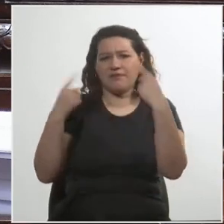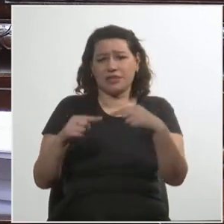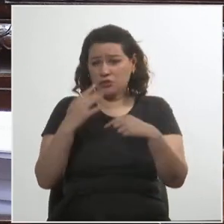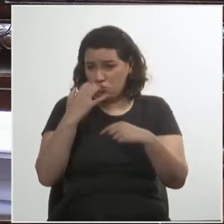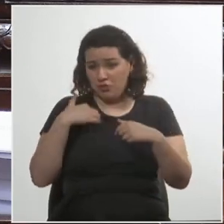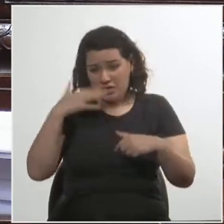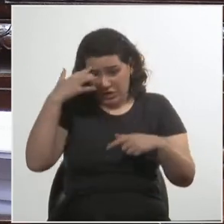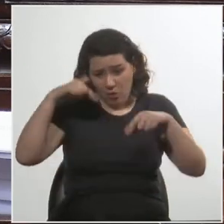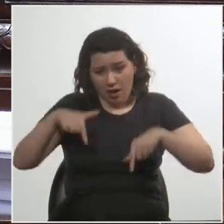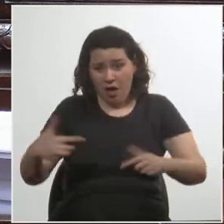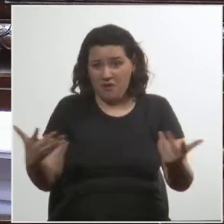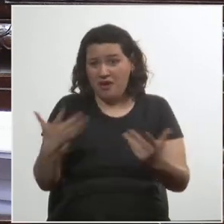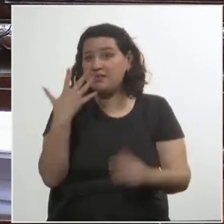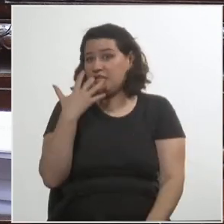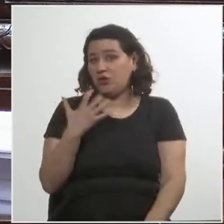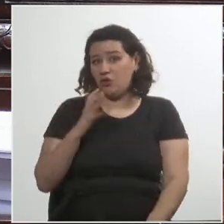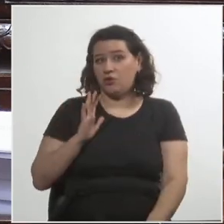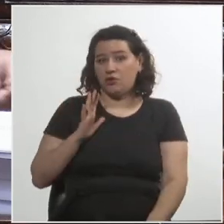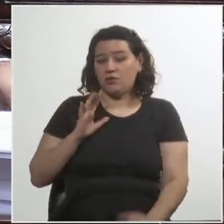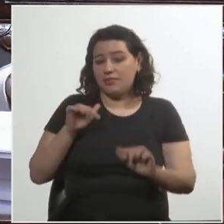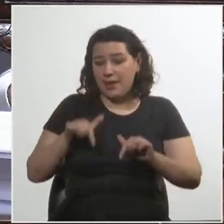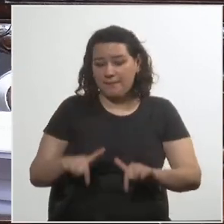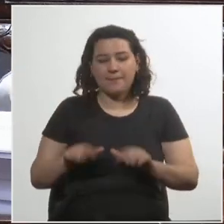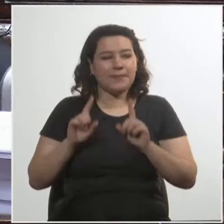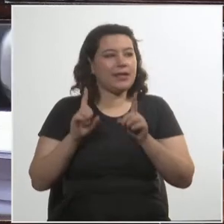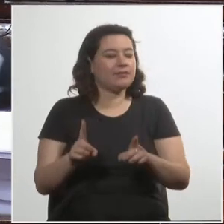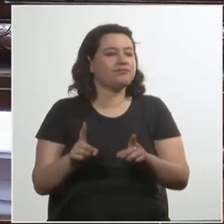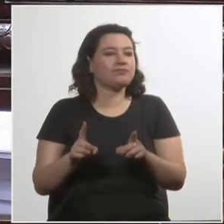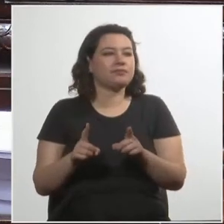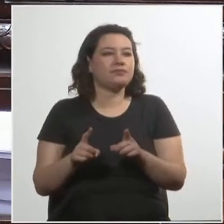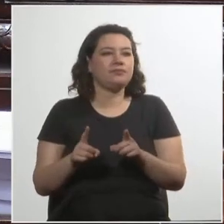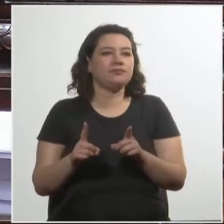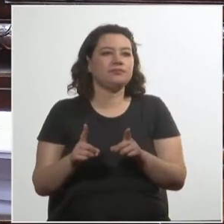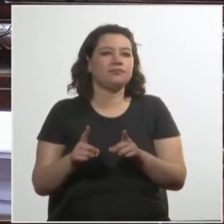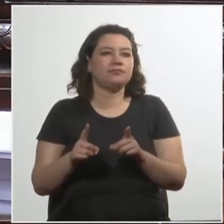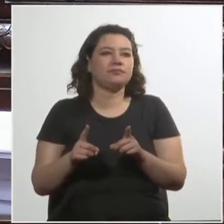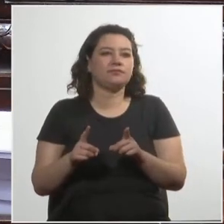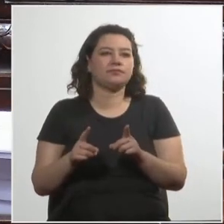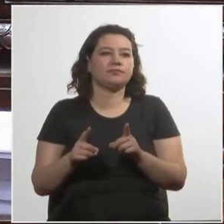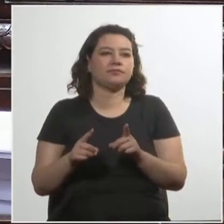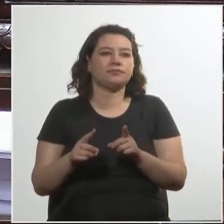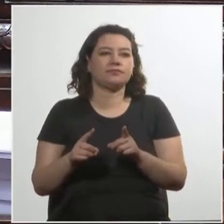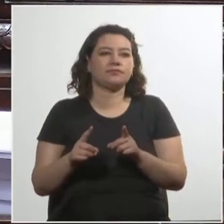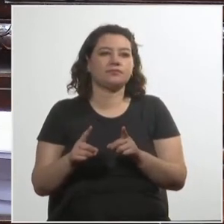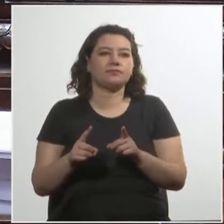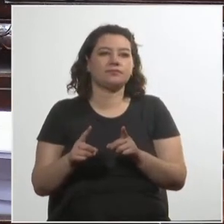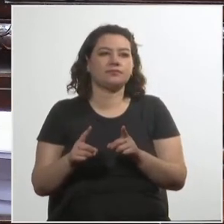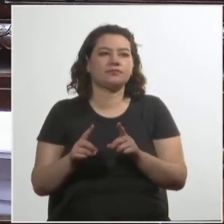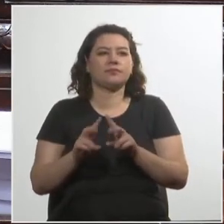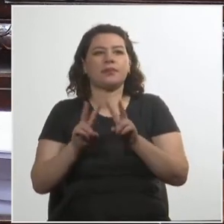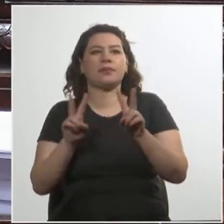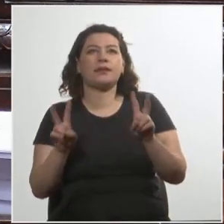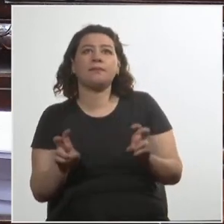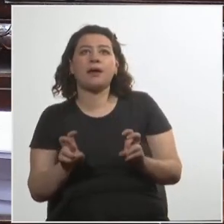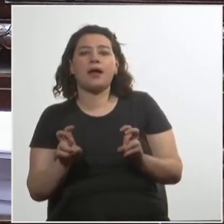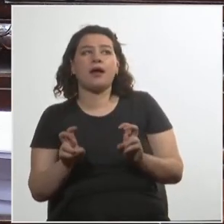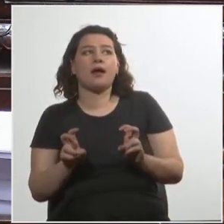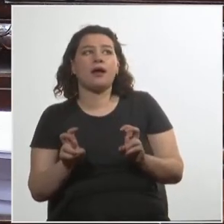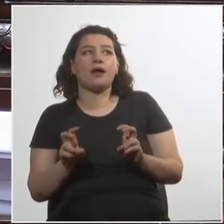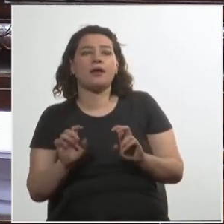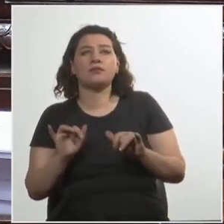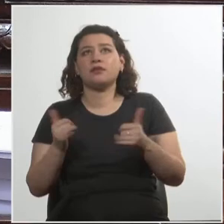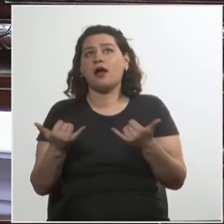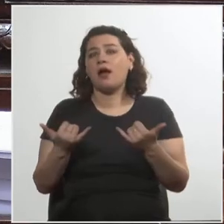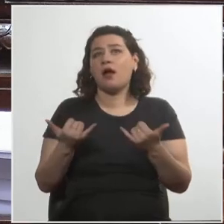este debate serio y aquí también se ha colocado esa esa cuestión de que de que